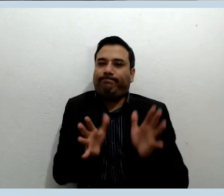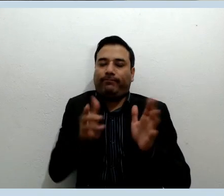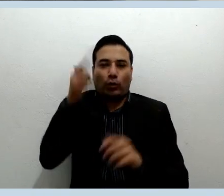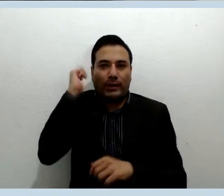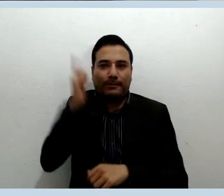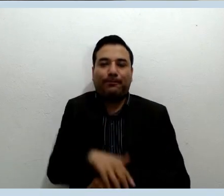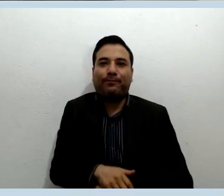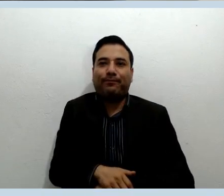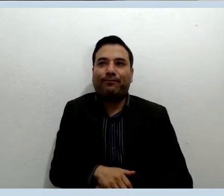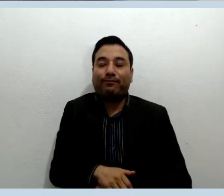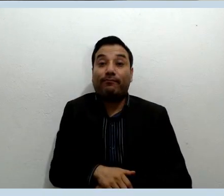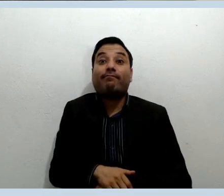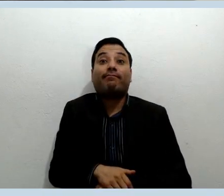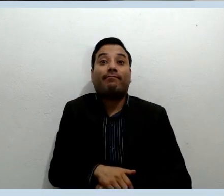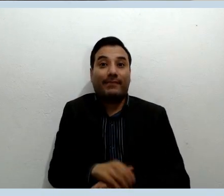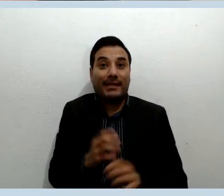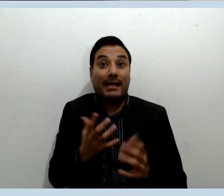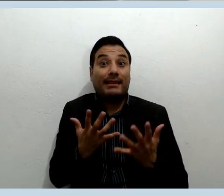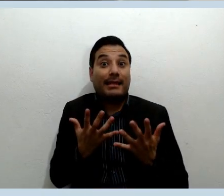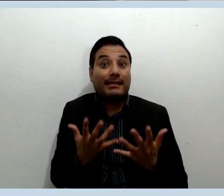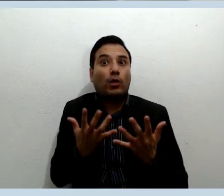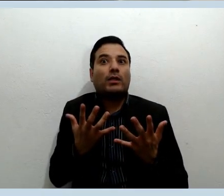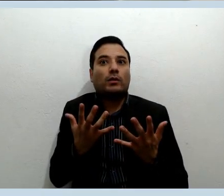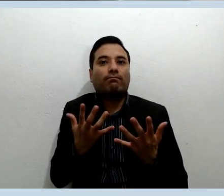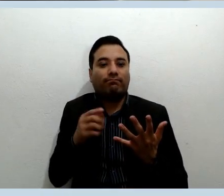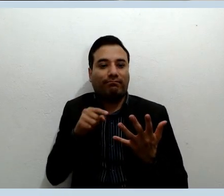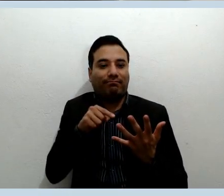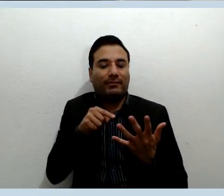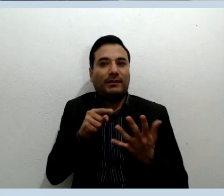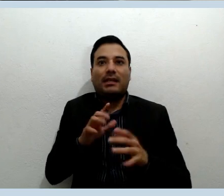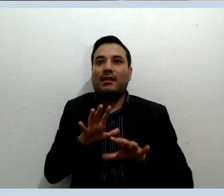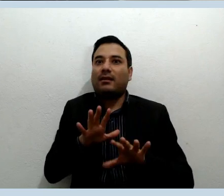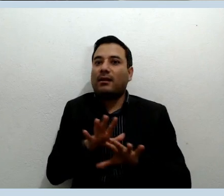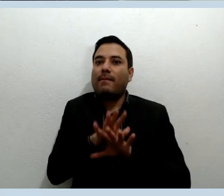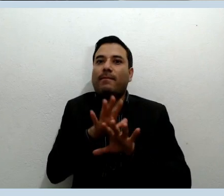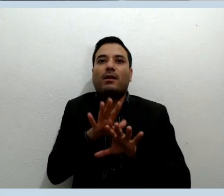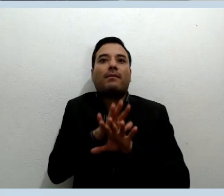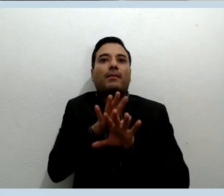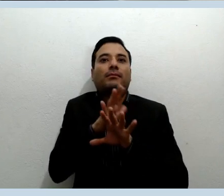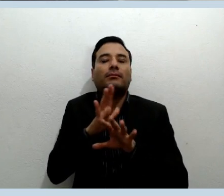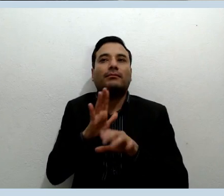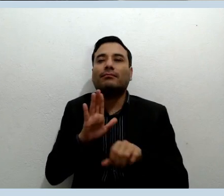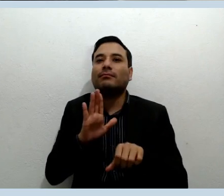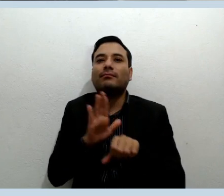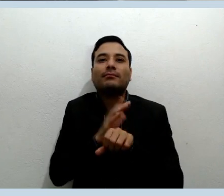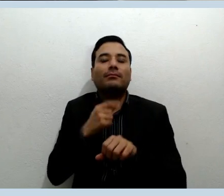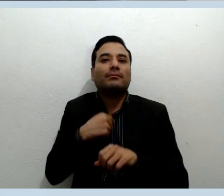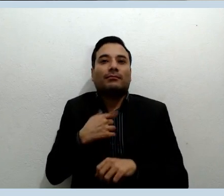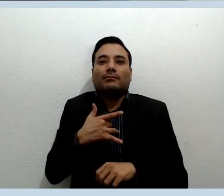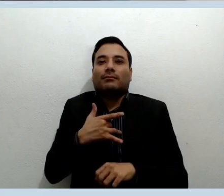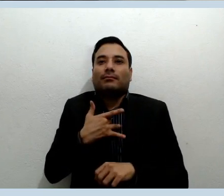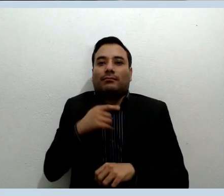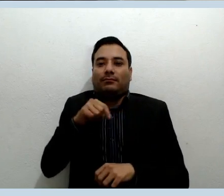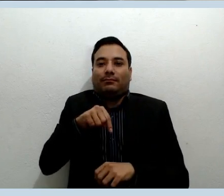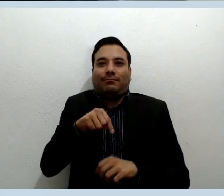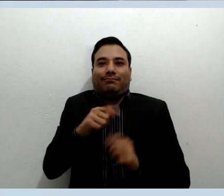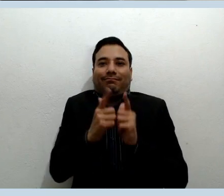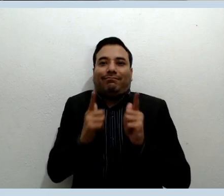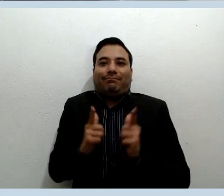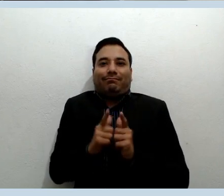que además los deseos van mutando porque siento que apuntes ese espacio como lo decía